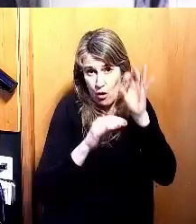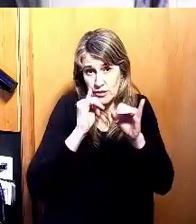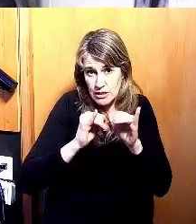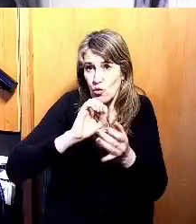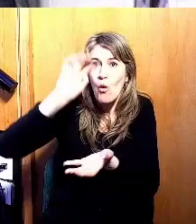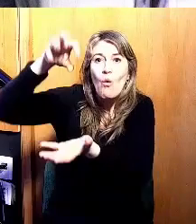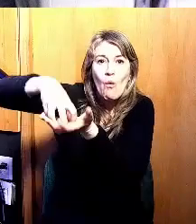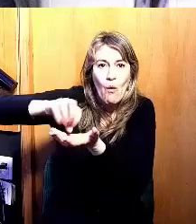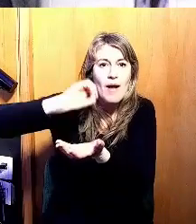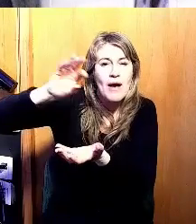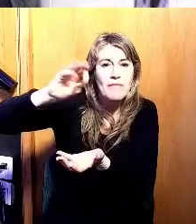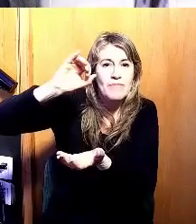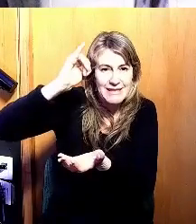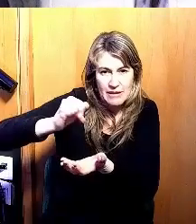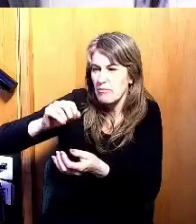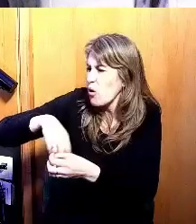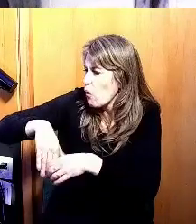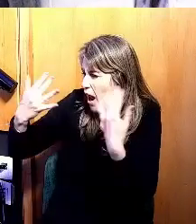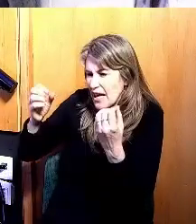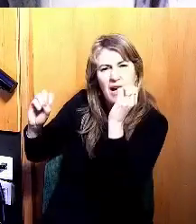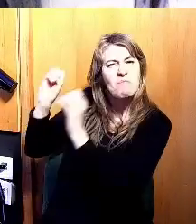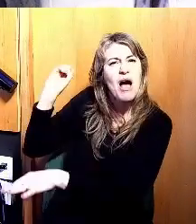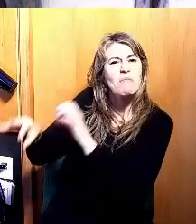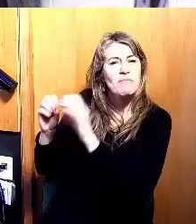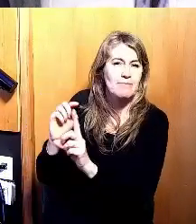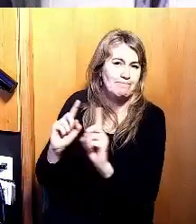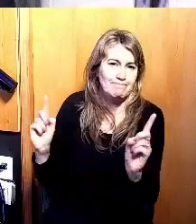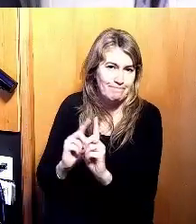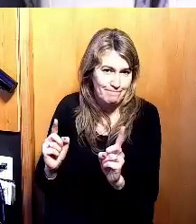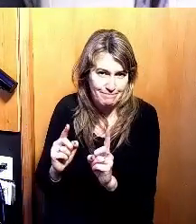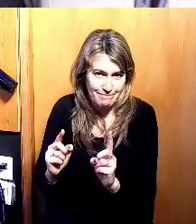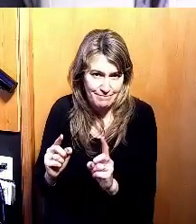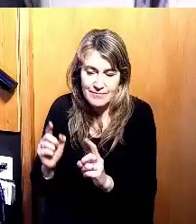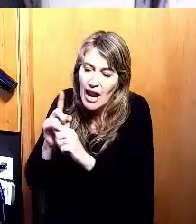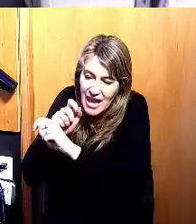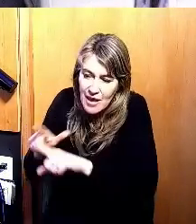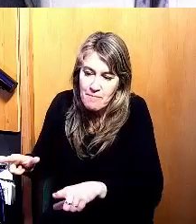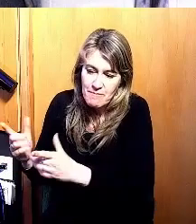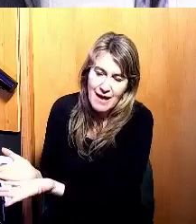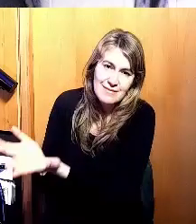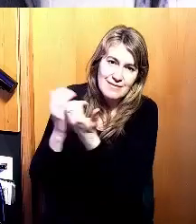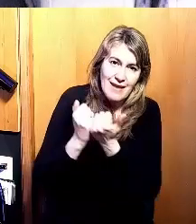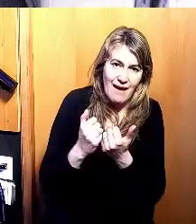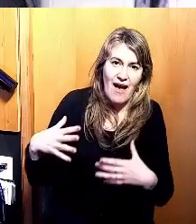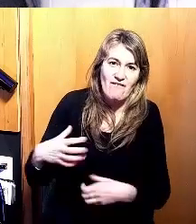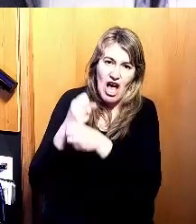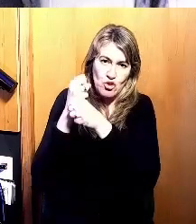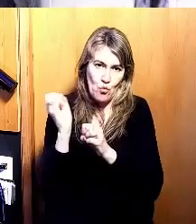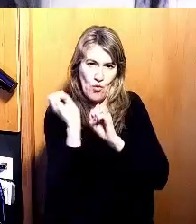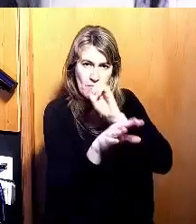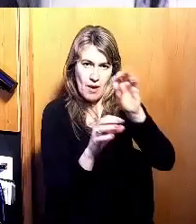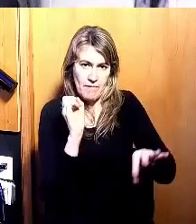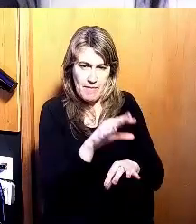Eso sucede en la Intendencia de Montevideo, en Montevideo en general, digo, y se está